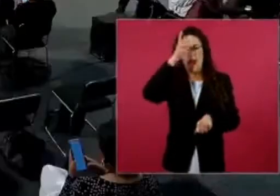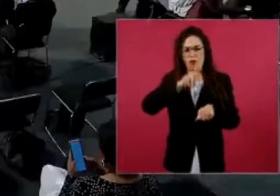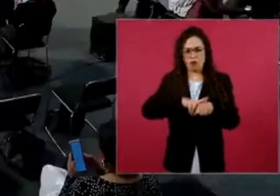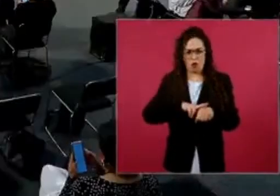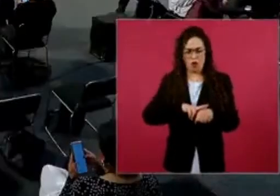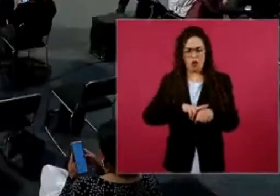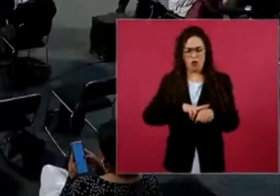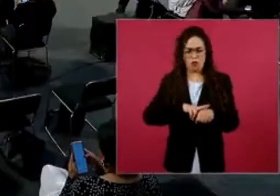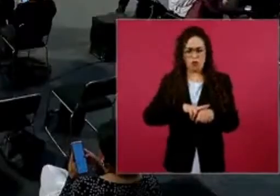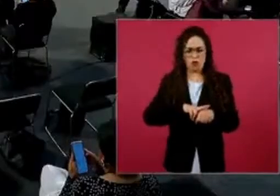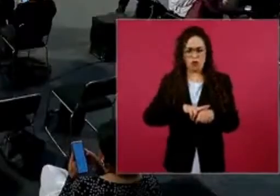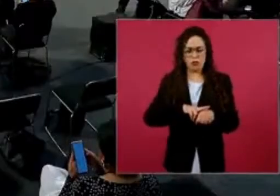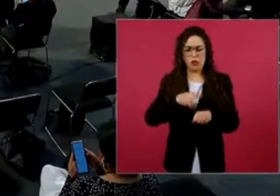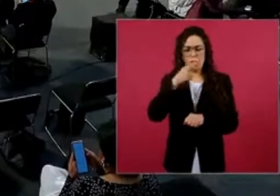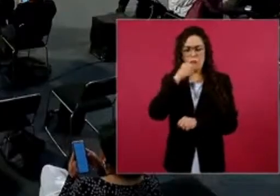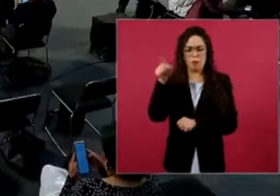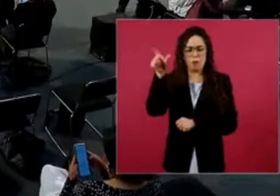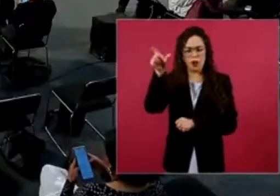el maestro